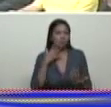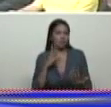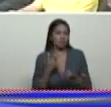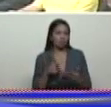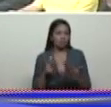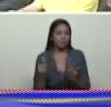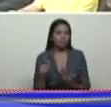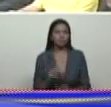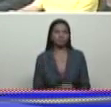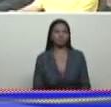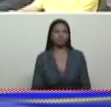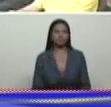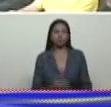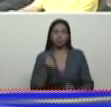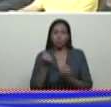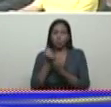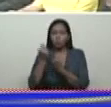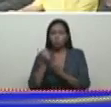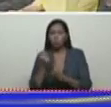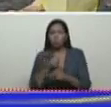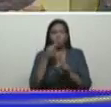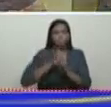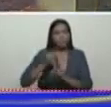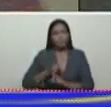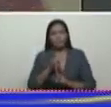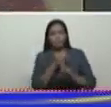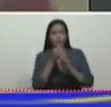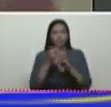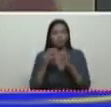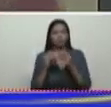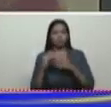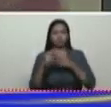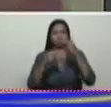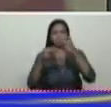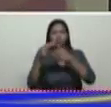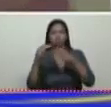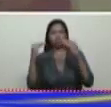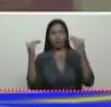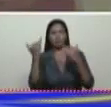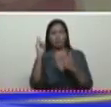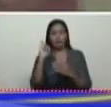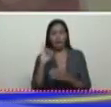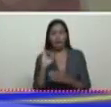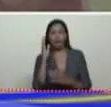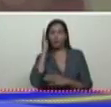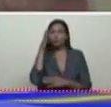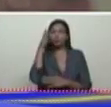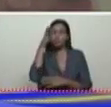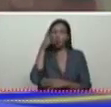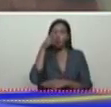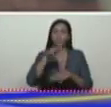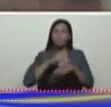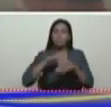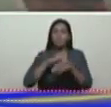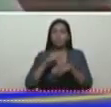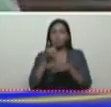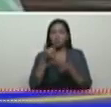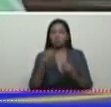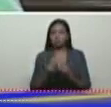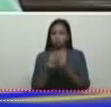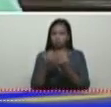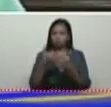de perseverancia, de lucha, de construcción de lo grande, de la patria grande. Así que estamos en el Consejo de Ministros muy bien